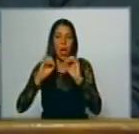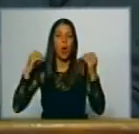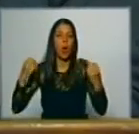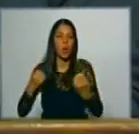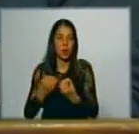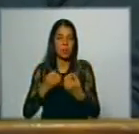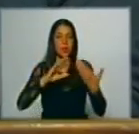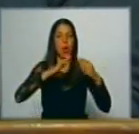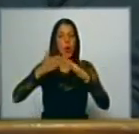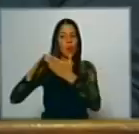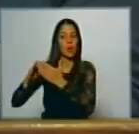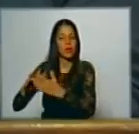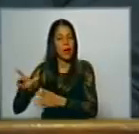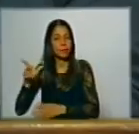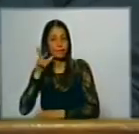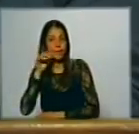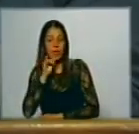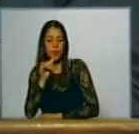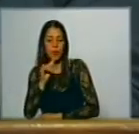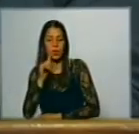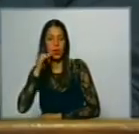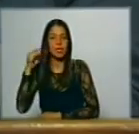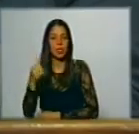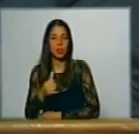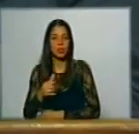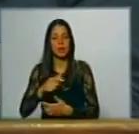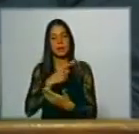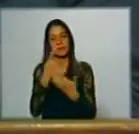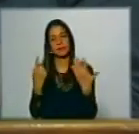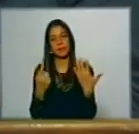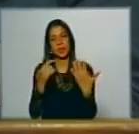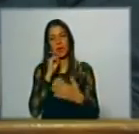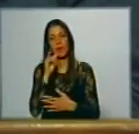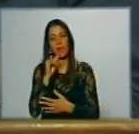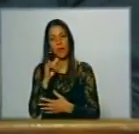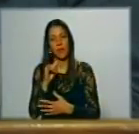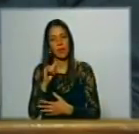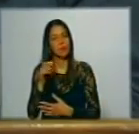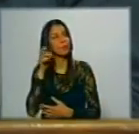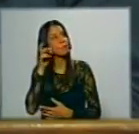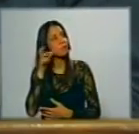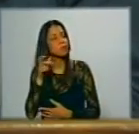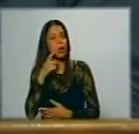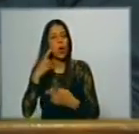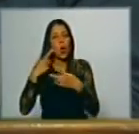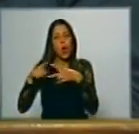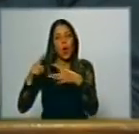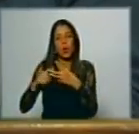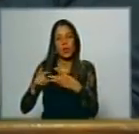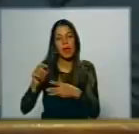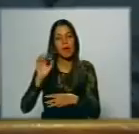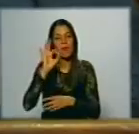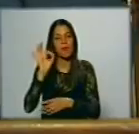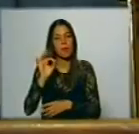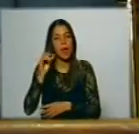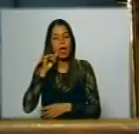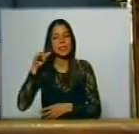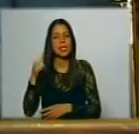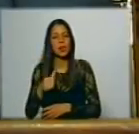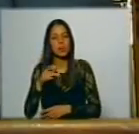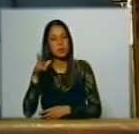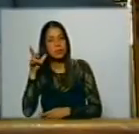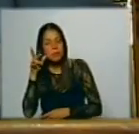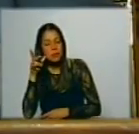del poder popular. 6. Información obtenida a través de cualquier otro medio que pueda constituir